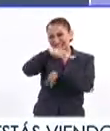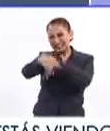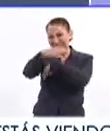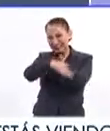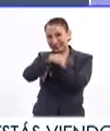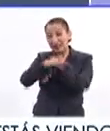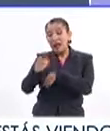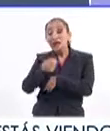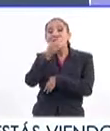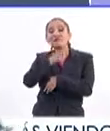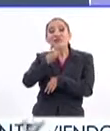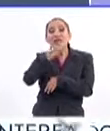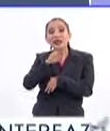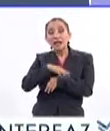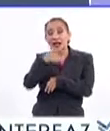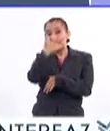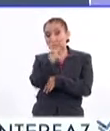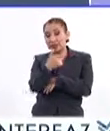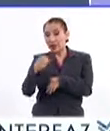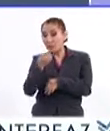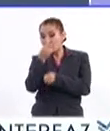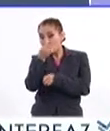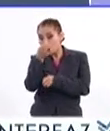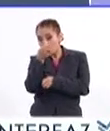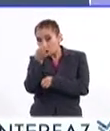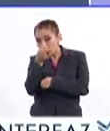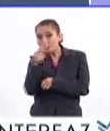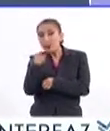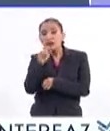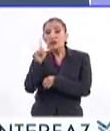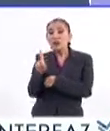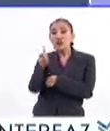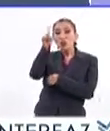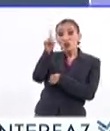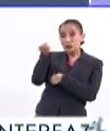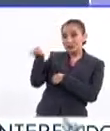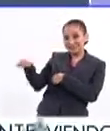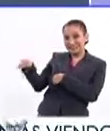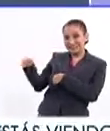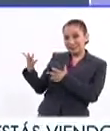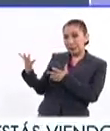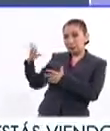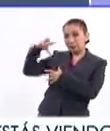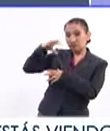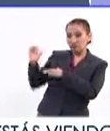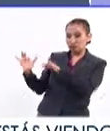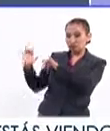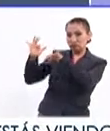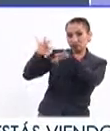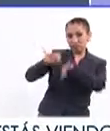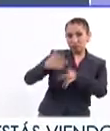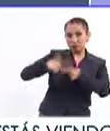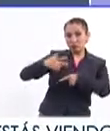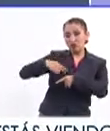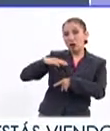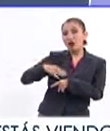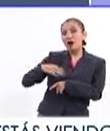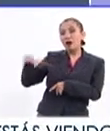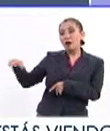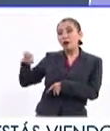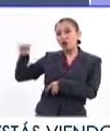venera en las fiestas 7 Flor, pero también la deidad que digamos que guía la migración de la gente de